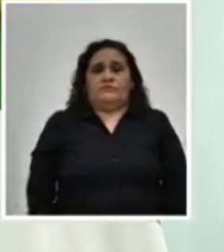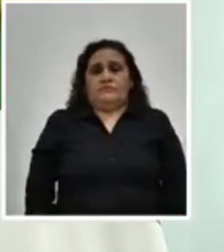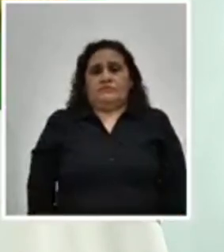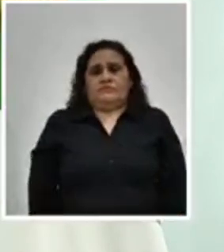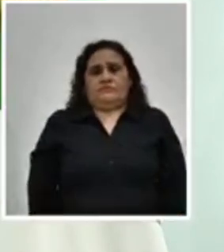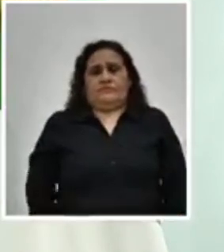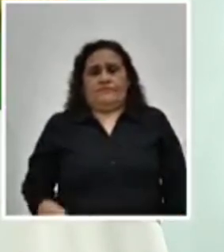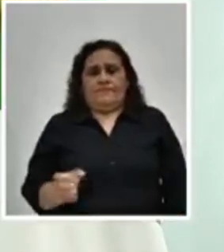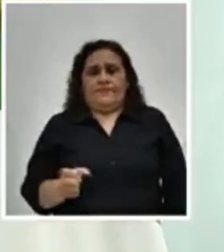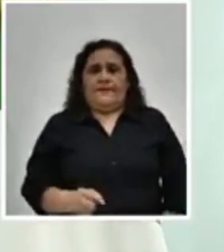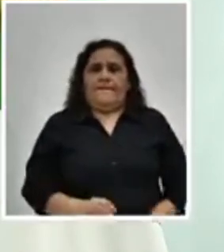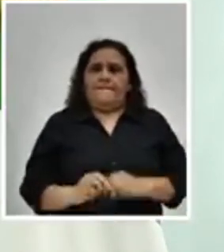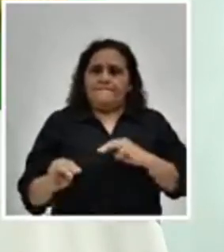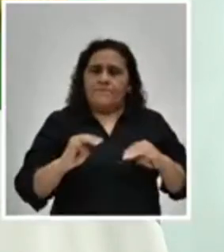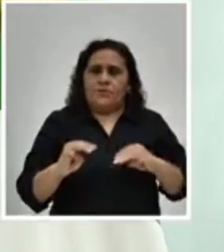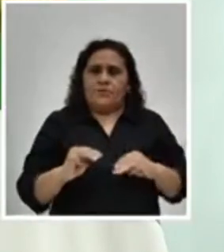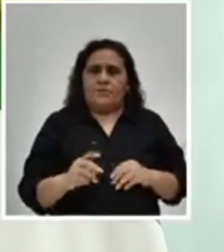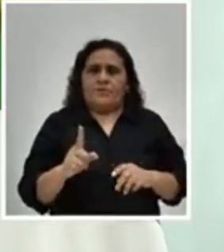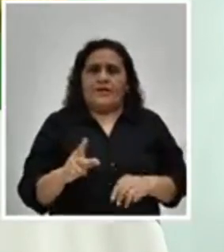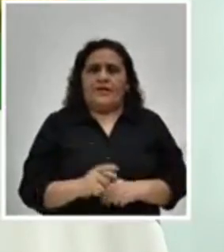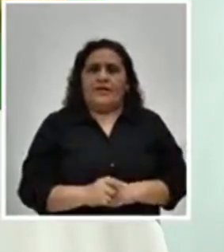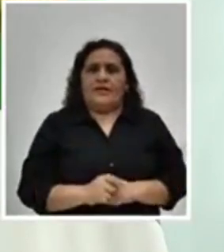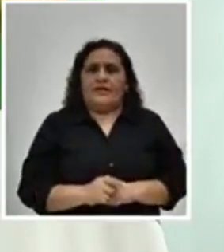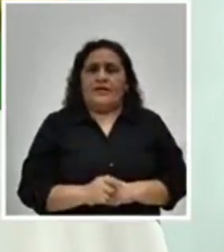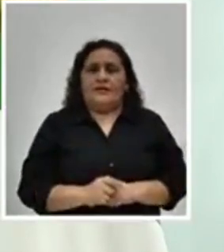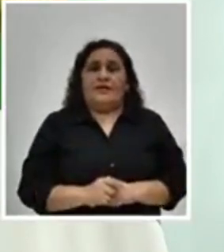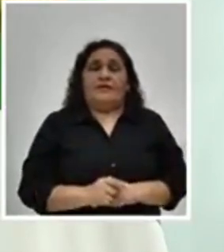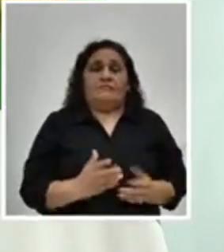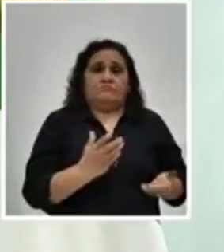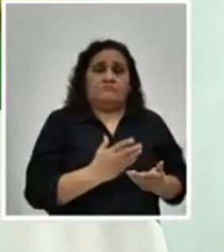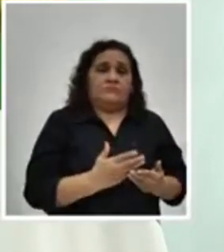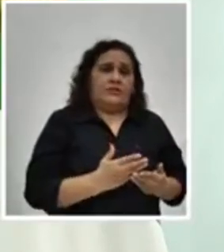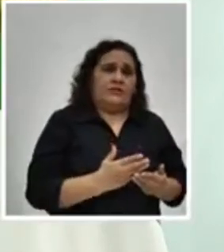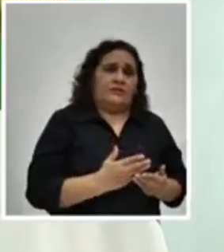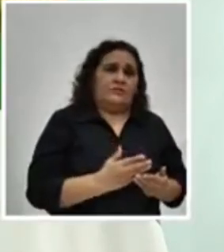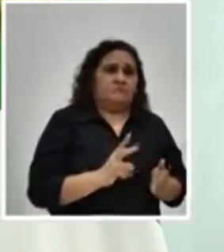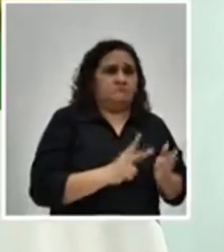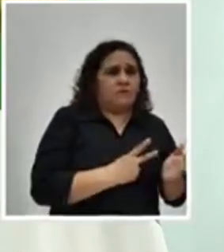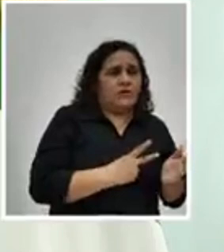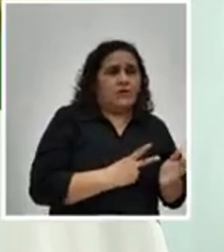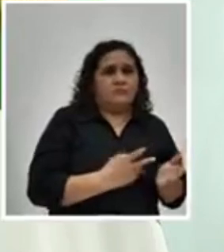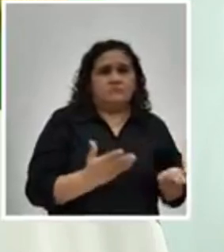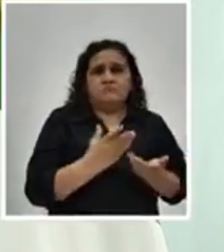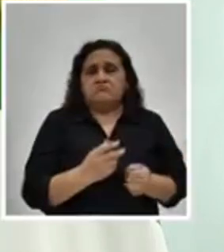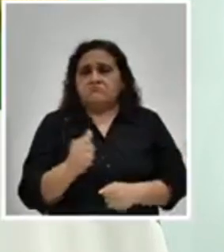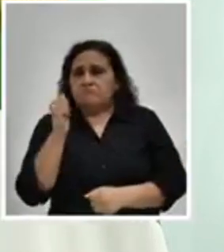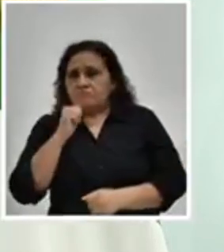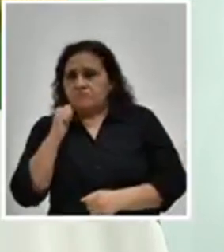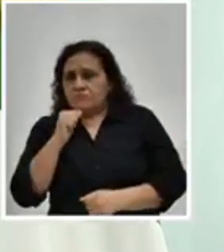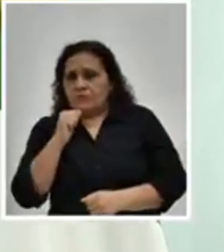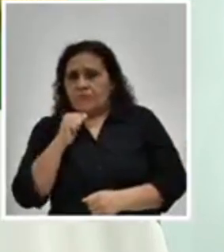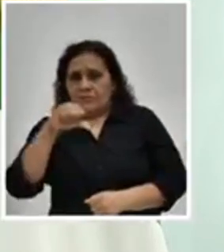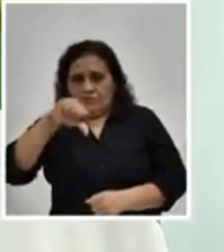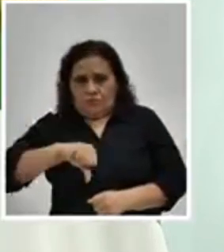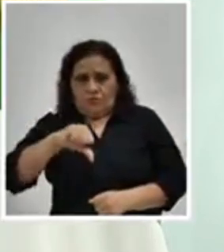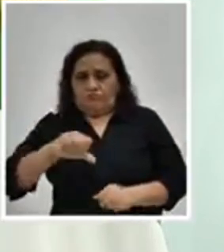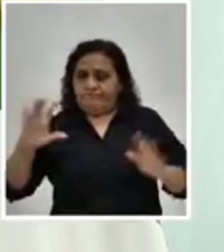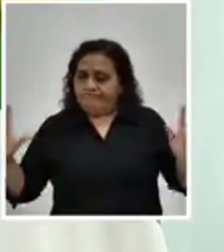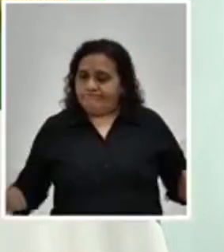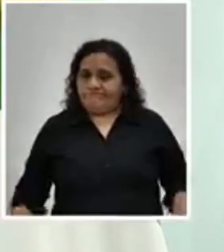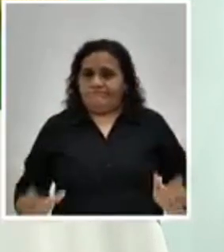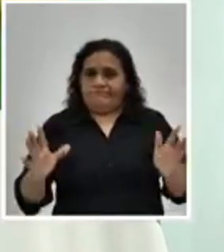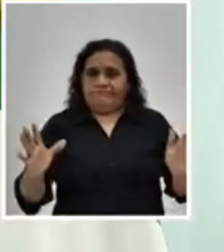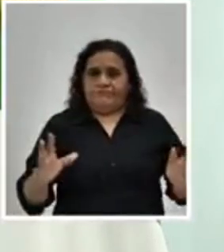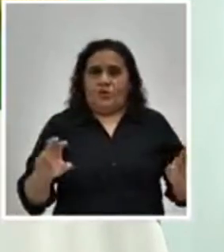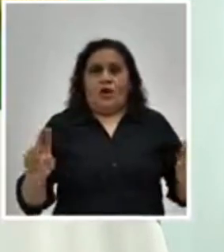Esta movilidad va desde la informal hasta la formal. Hoy numerosos emprendedores se han incorporado al